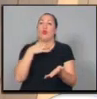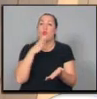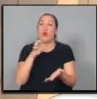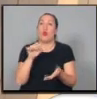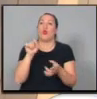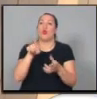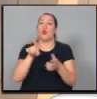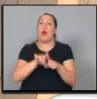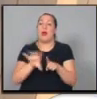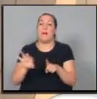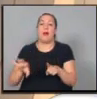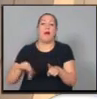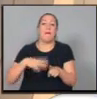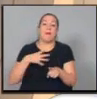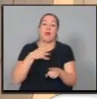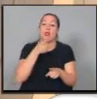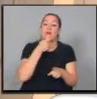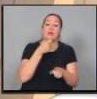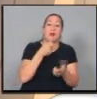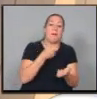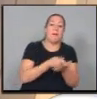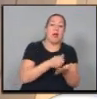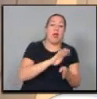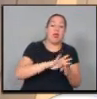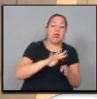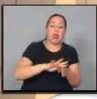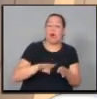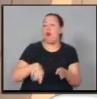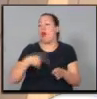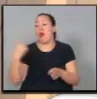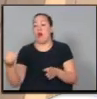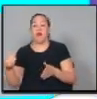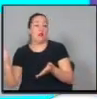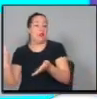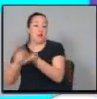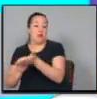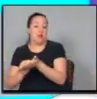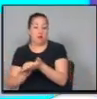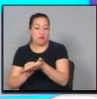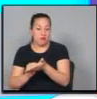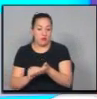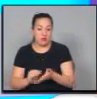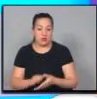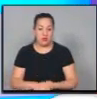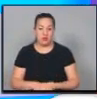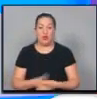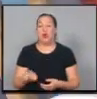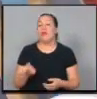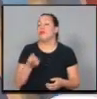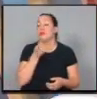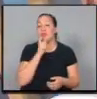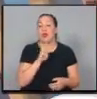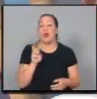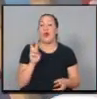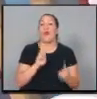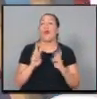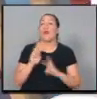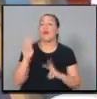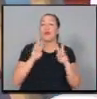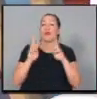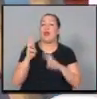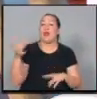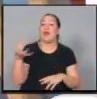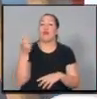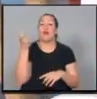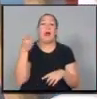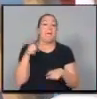como codeudor, además de a tu pareja, y si no, conseguiste una ¿Cómo te vas a conseguir una para sacar un crédito?